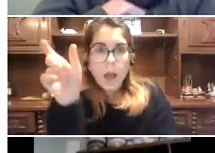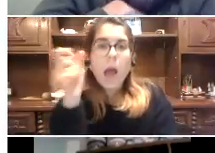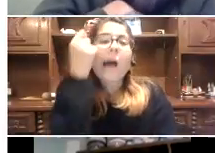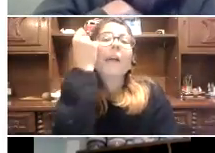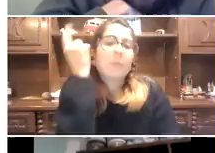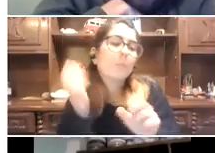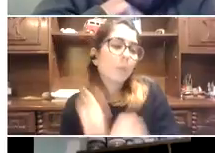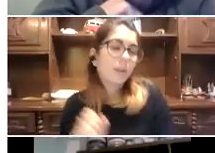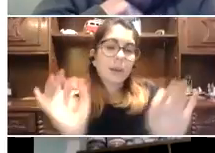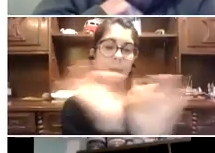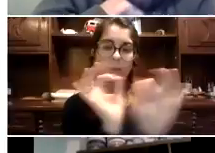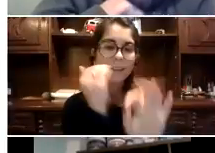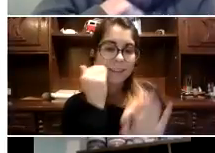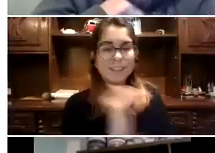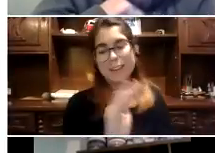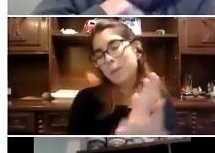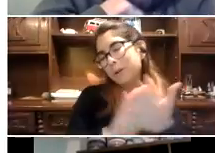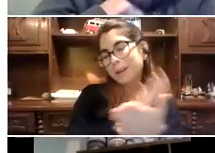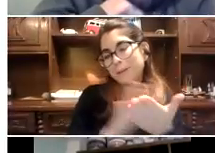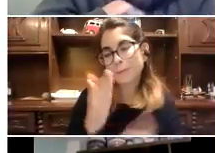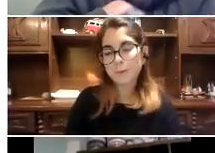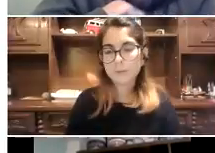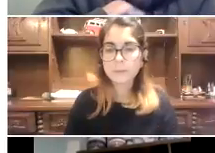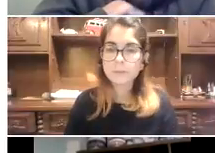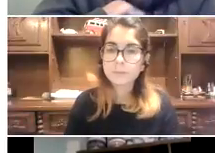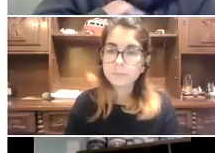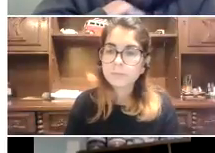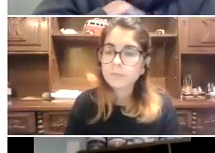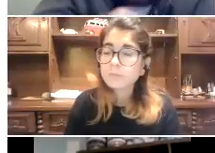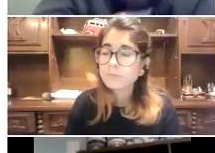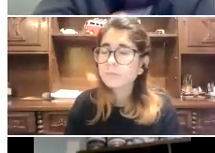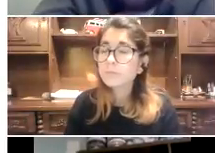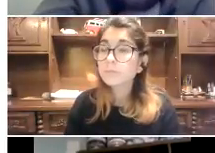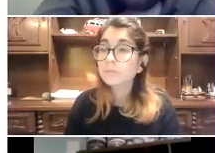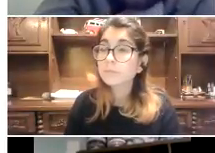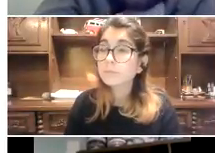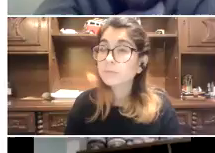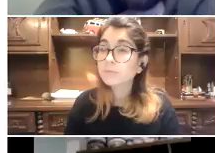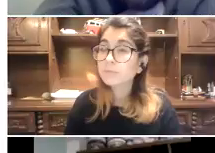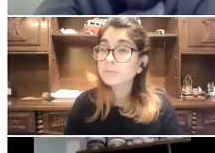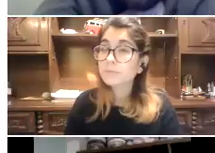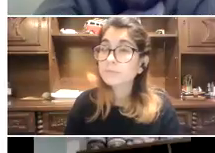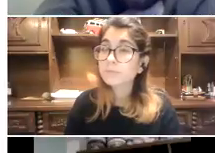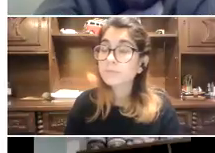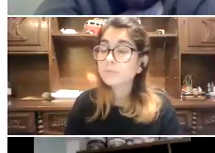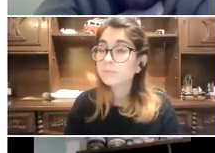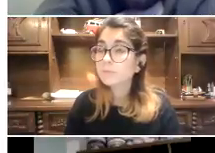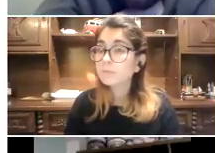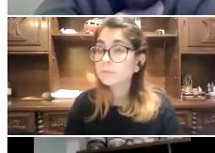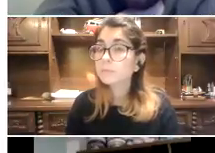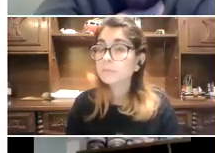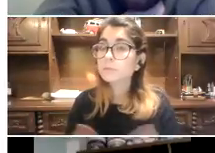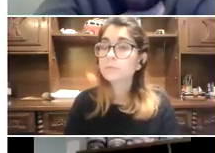okay. ¿Ya? Listo. Profesor, buenas Profesor, tardes. Sí. se habla tú primero y después yo. Ya,